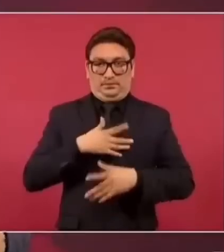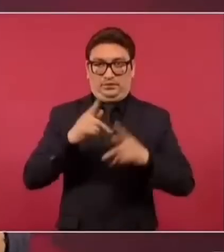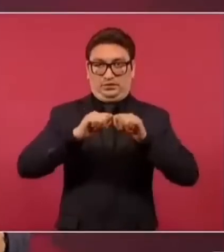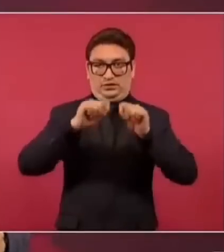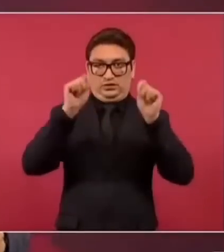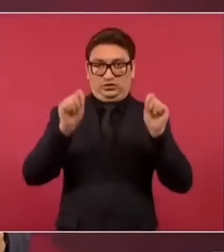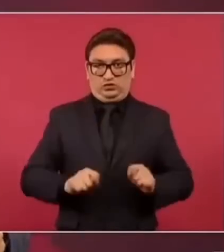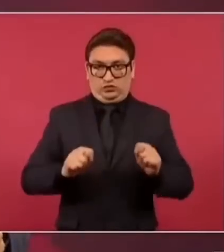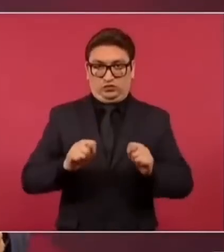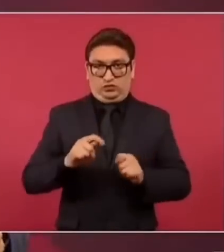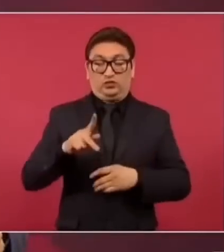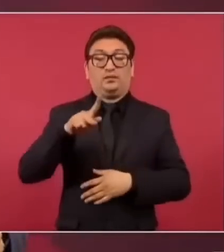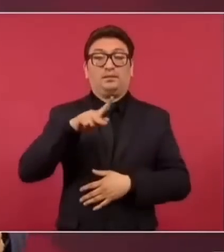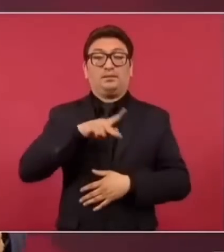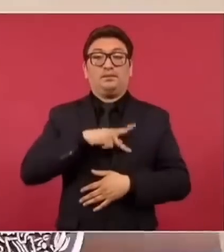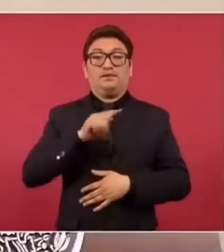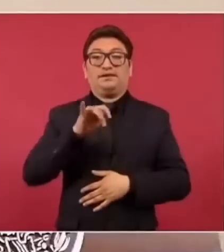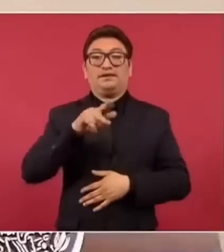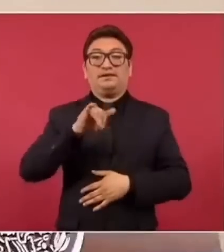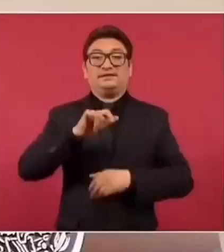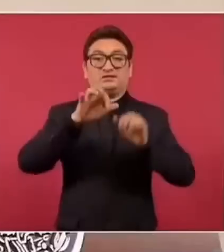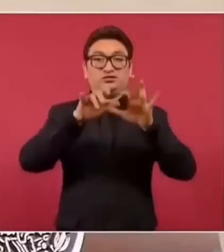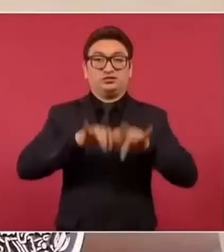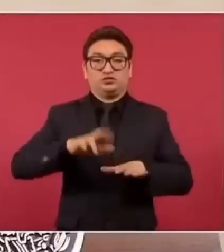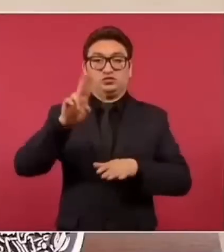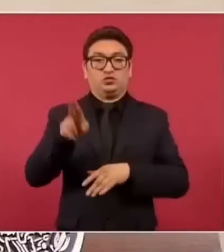y mi tesis de la UNAM.